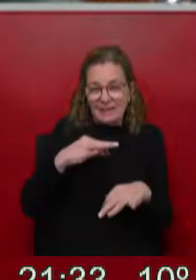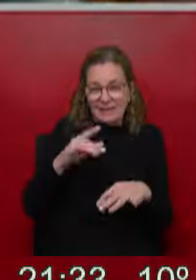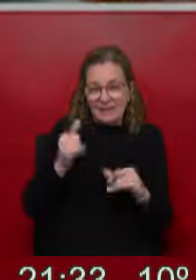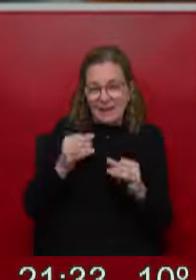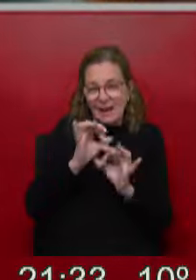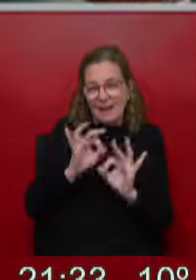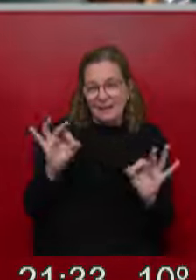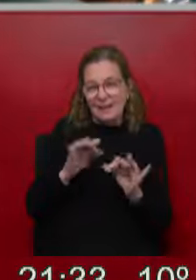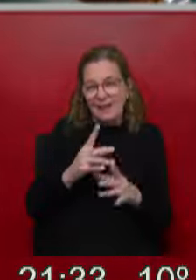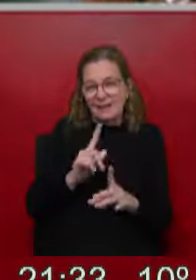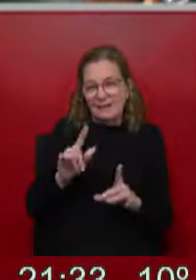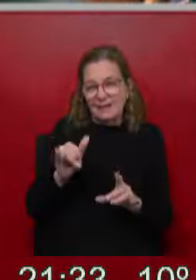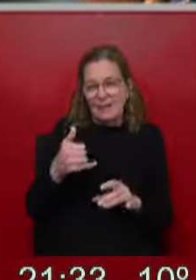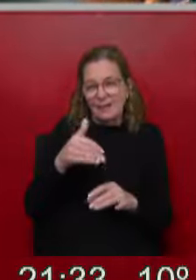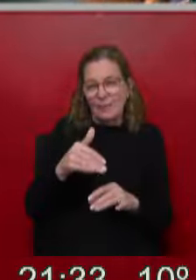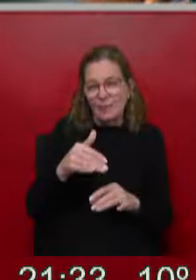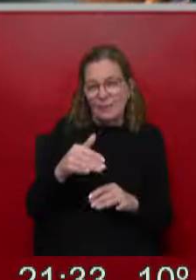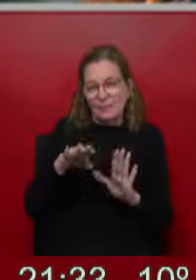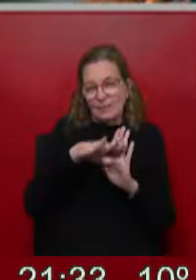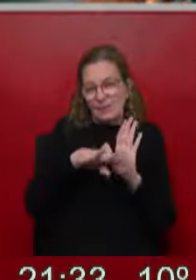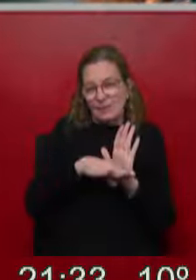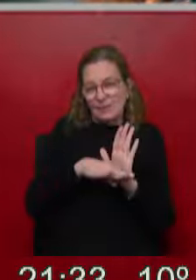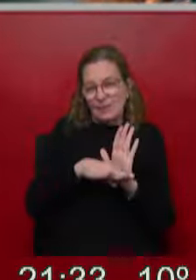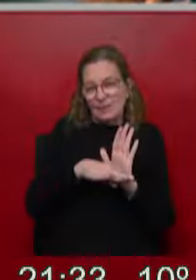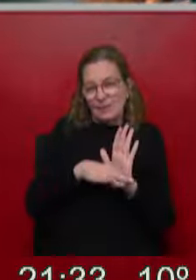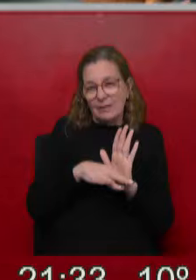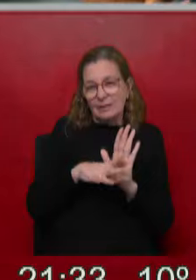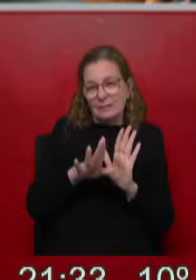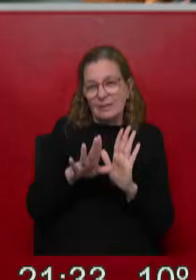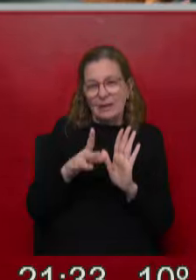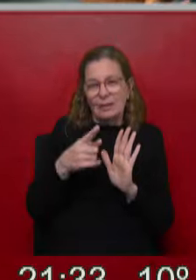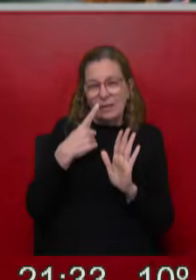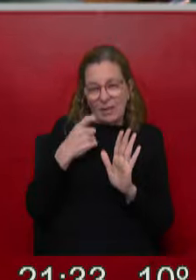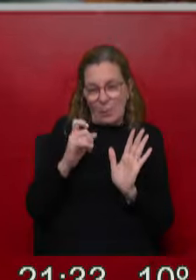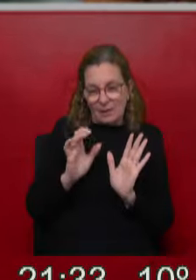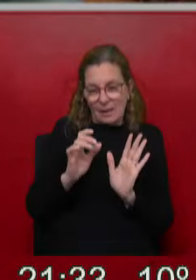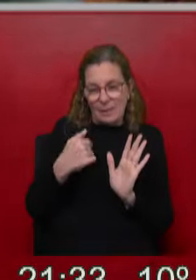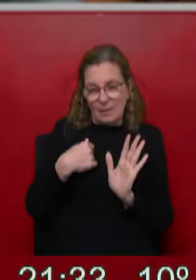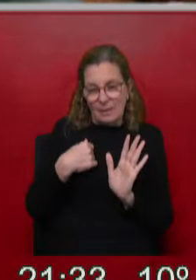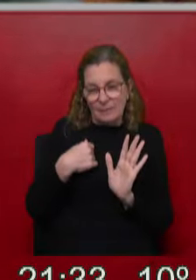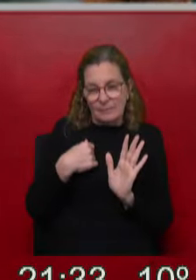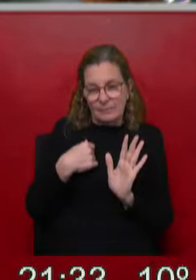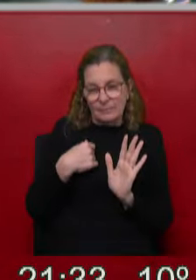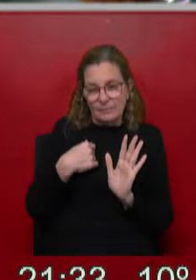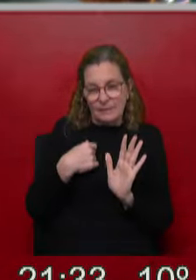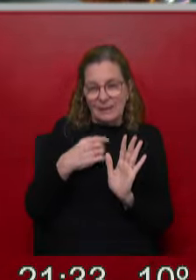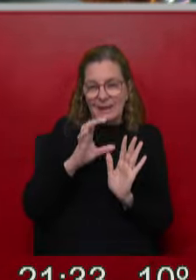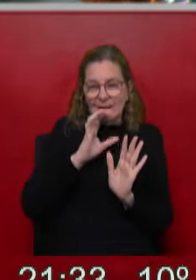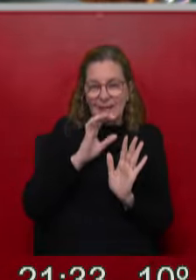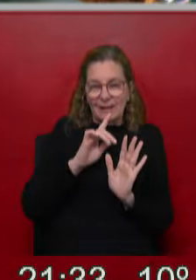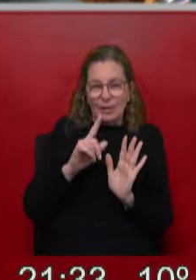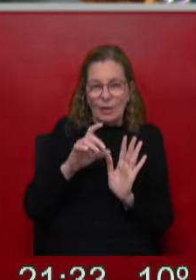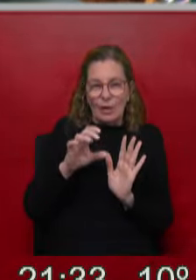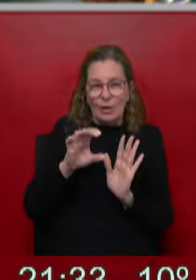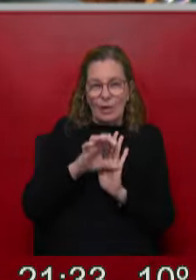el escenario, ya pasa. Hay un guión, ¿no? La gracia es que no se note, ¿no? Para mí, por lo menos. Para mí, la gracia es que no se